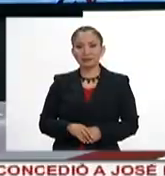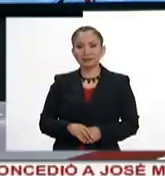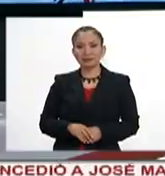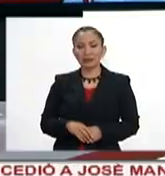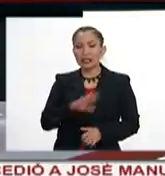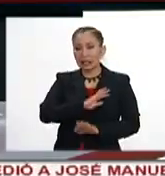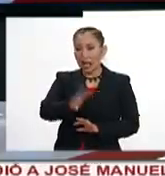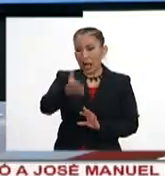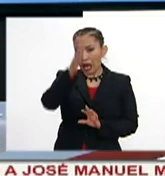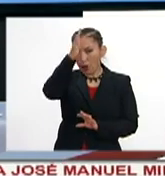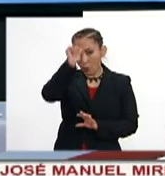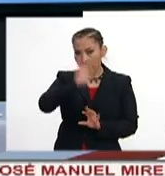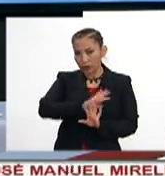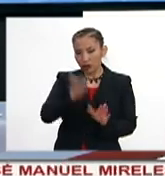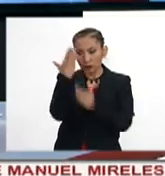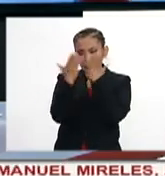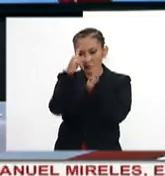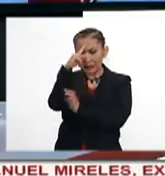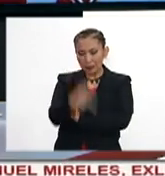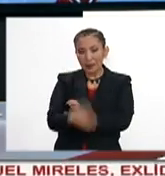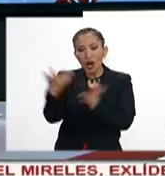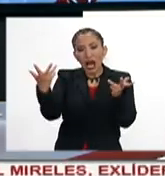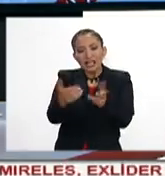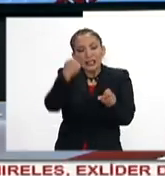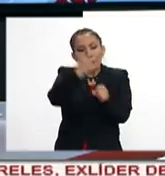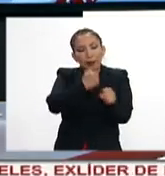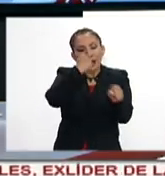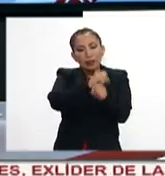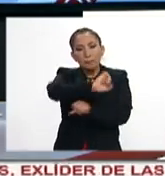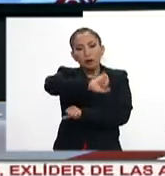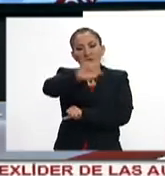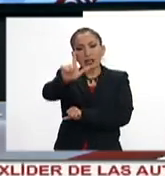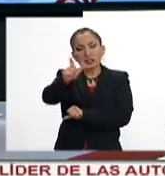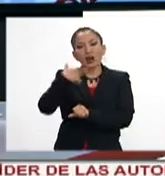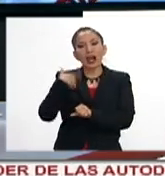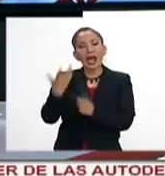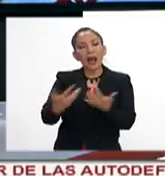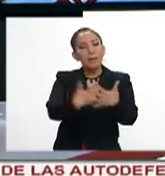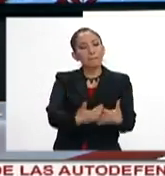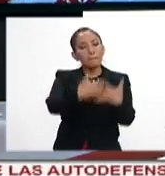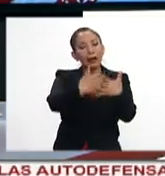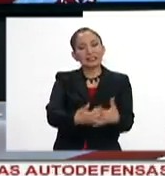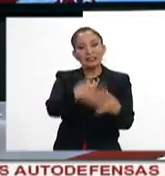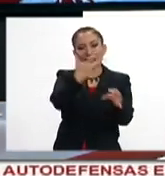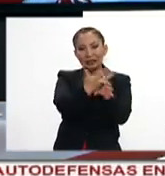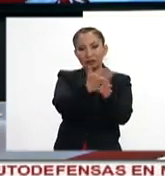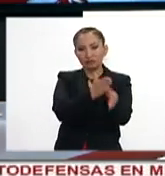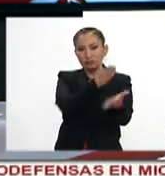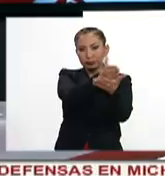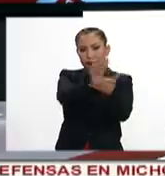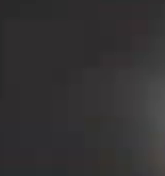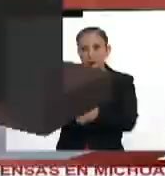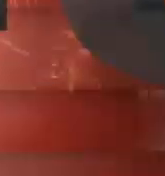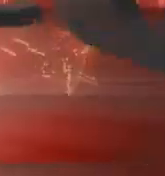Se llegó a un acuerdo para que estudiantes mexicanos realicen prácticas profesionales en las empresas